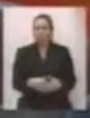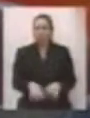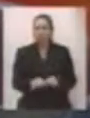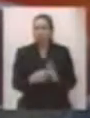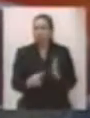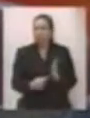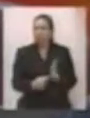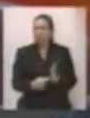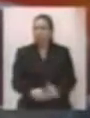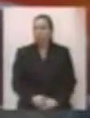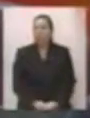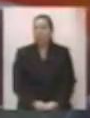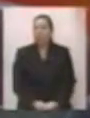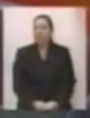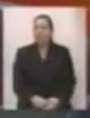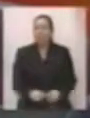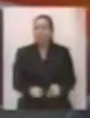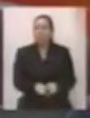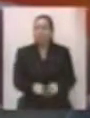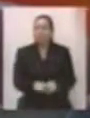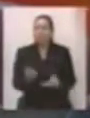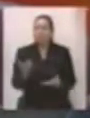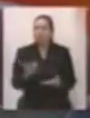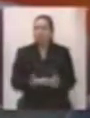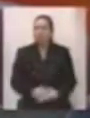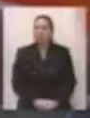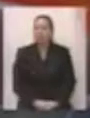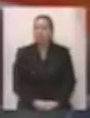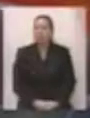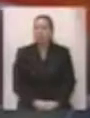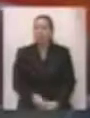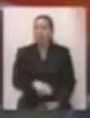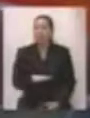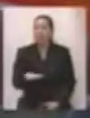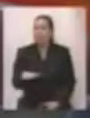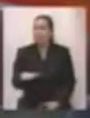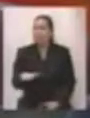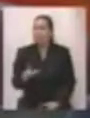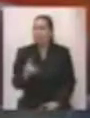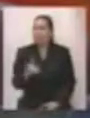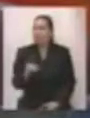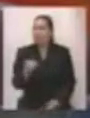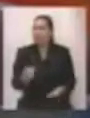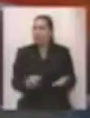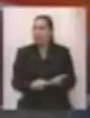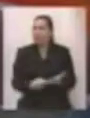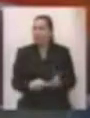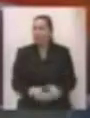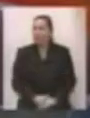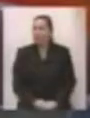fundamentalmente tecnológico, pero también hay que ver la realidad en la que los niños están haciendo uso de esta